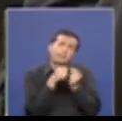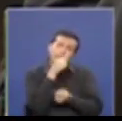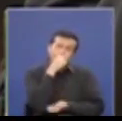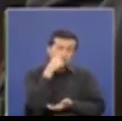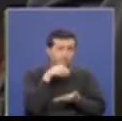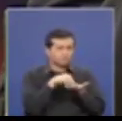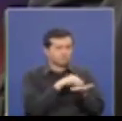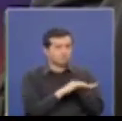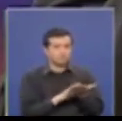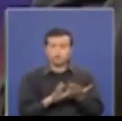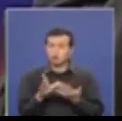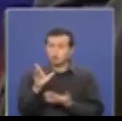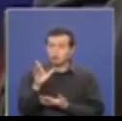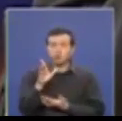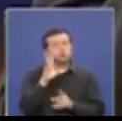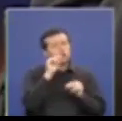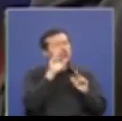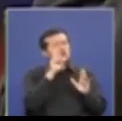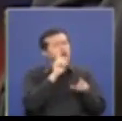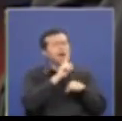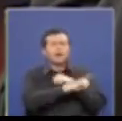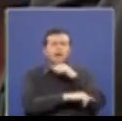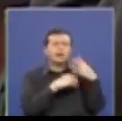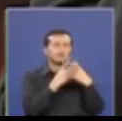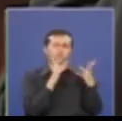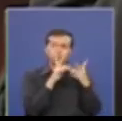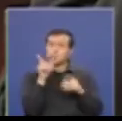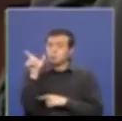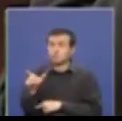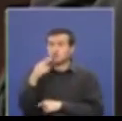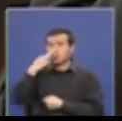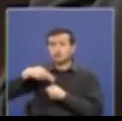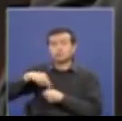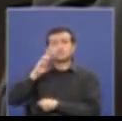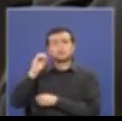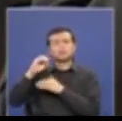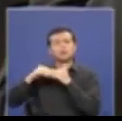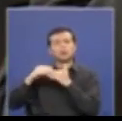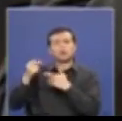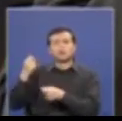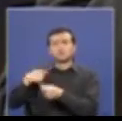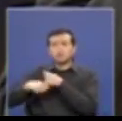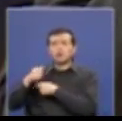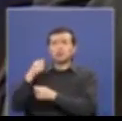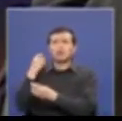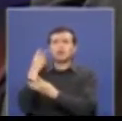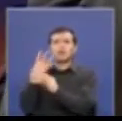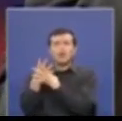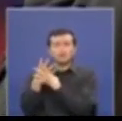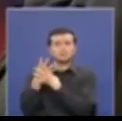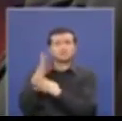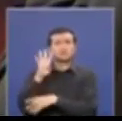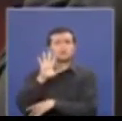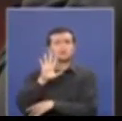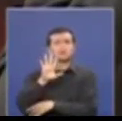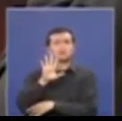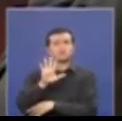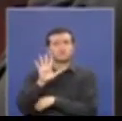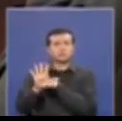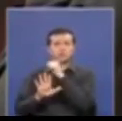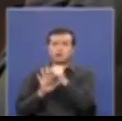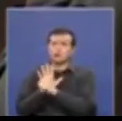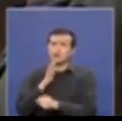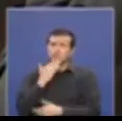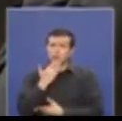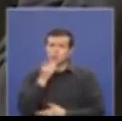galones de contrabando va 5 años preso. ¿Qué nos pasa, ley? Esto no debió, de esto no debió enterarse el presidente por la